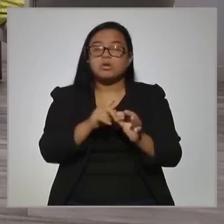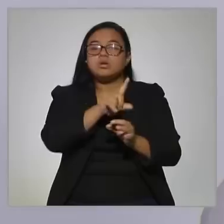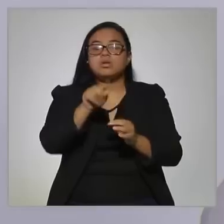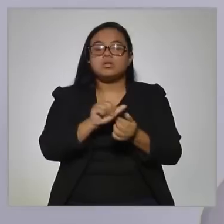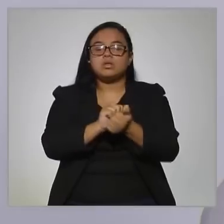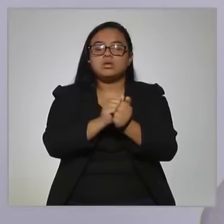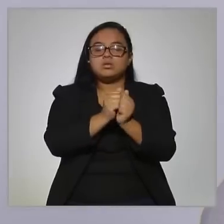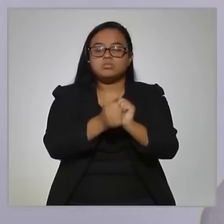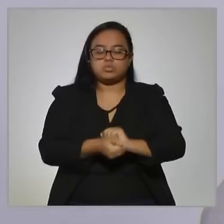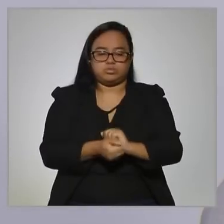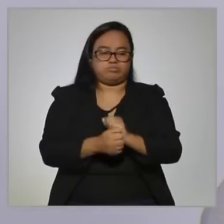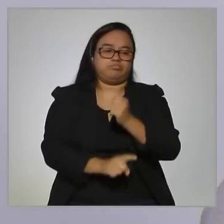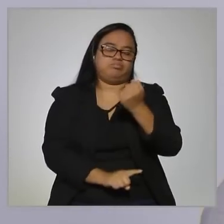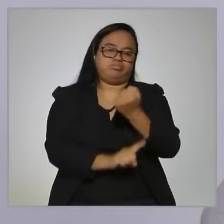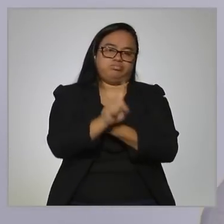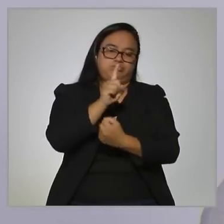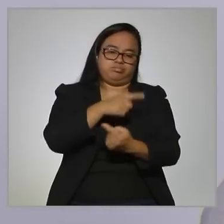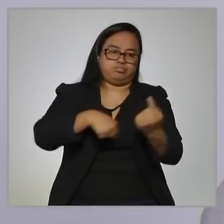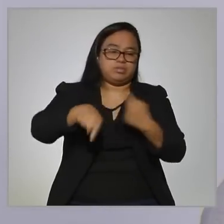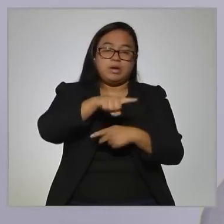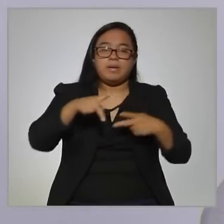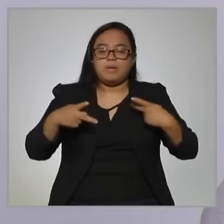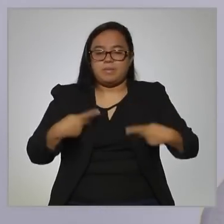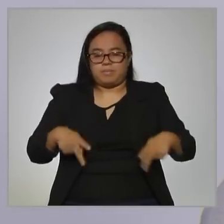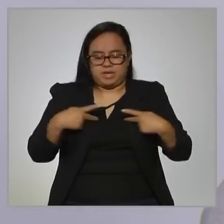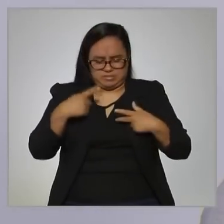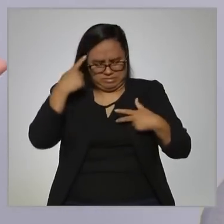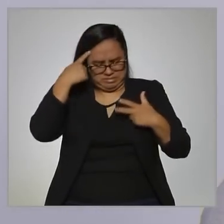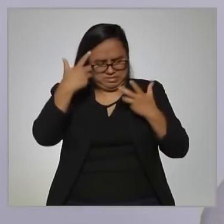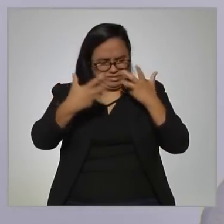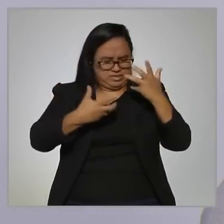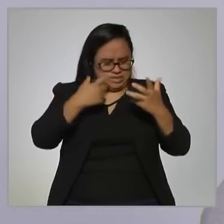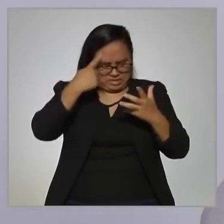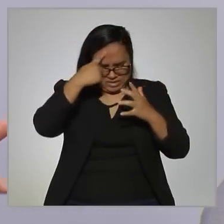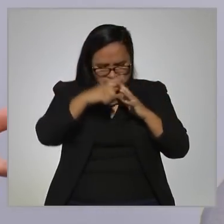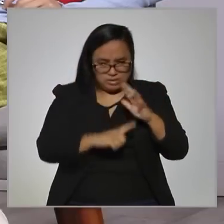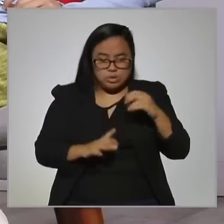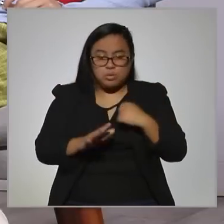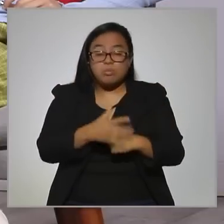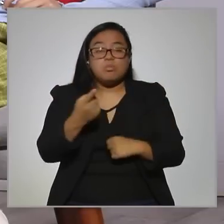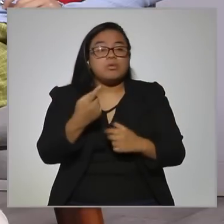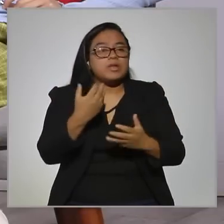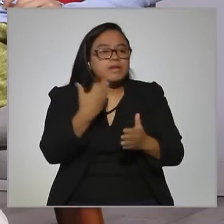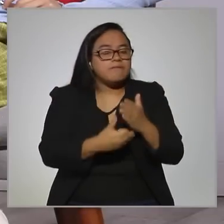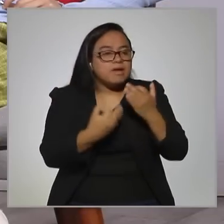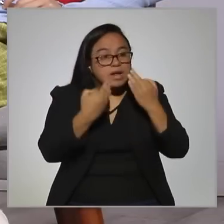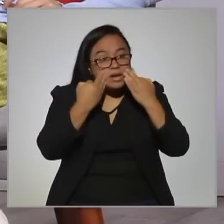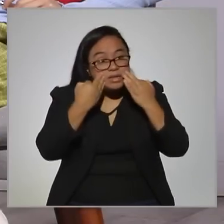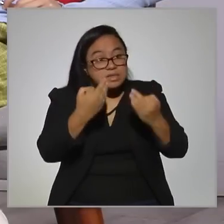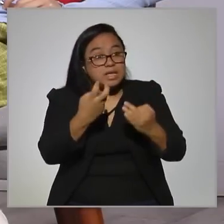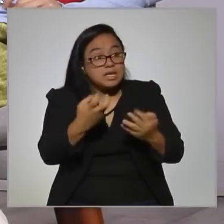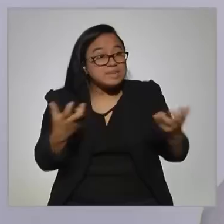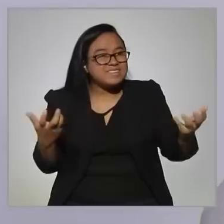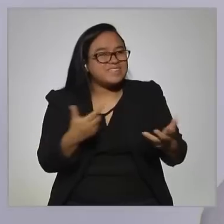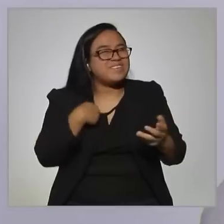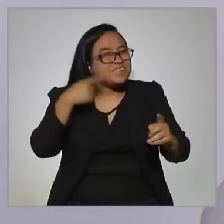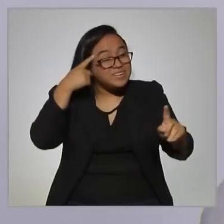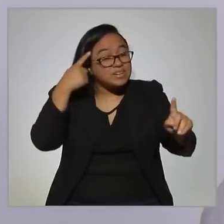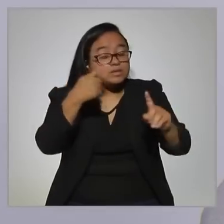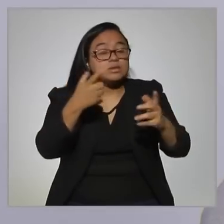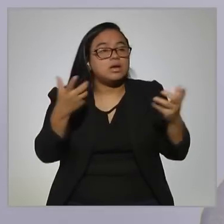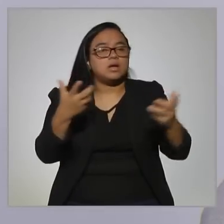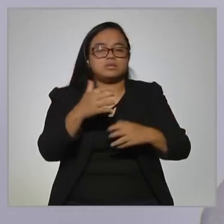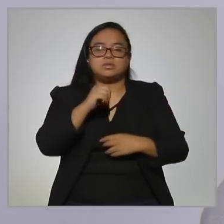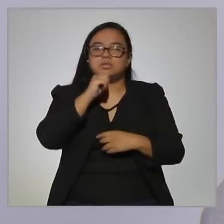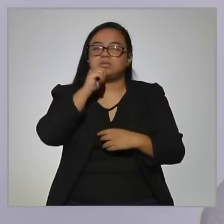un gran conflicto para el propio sujeto, justamente porque no logra ver materializada la acción que él está planteando